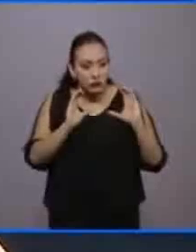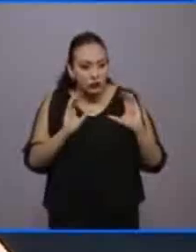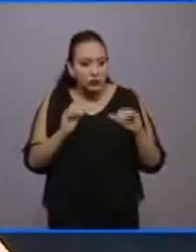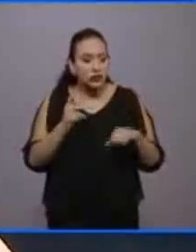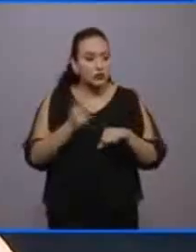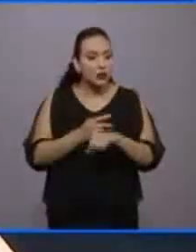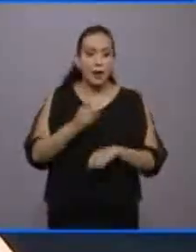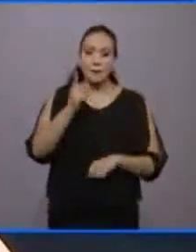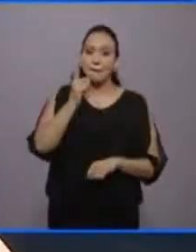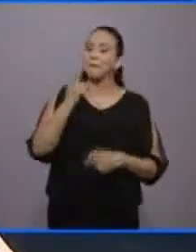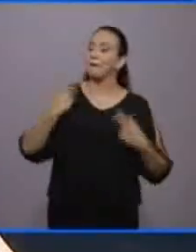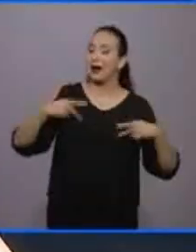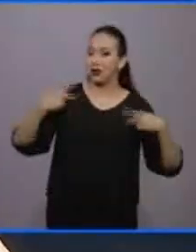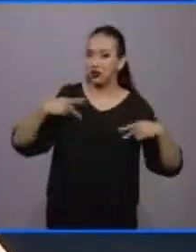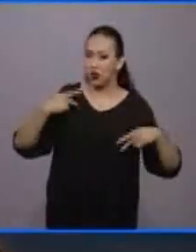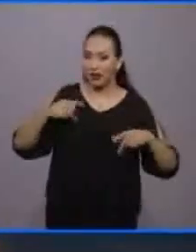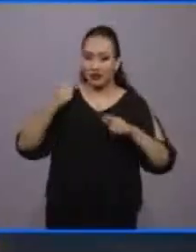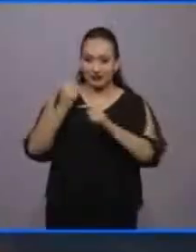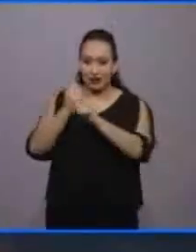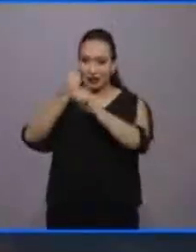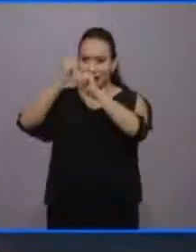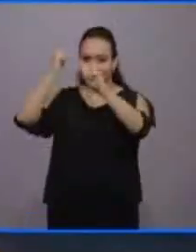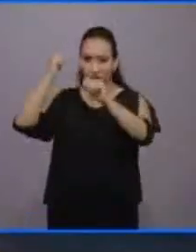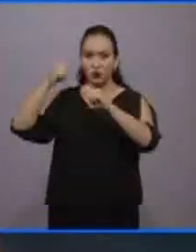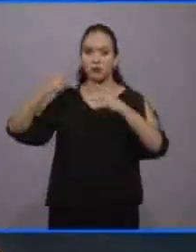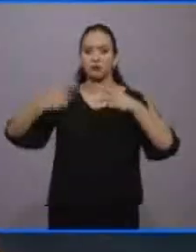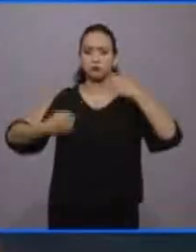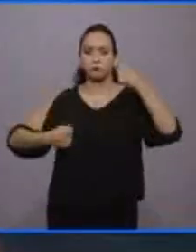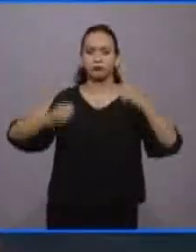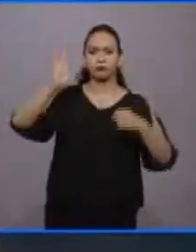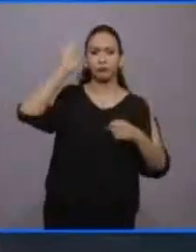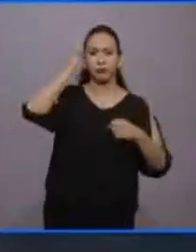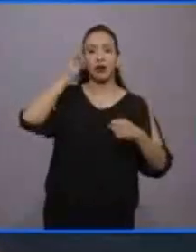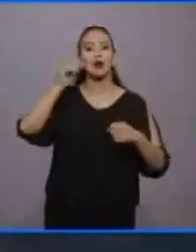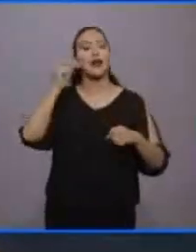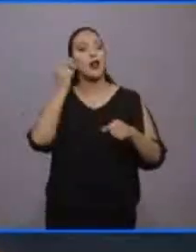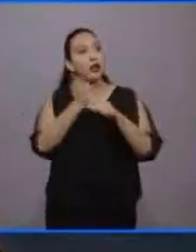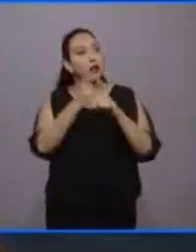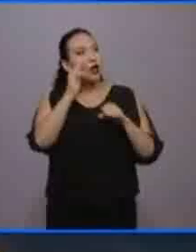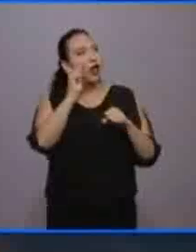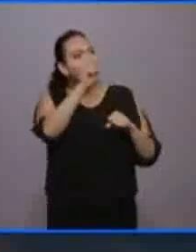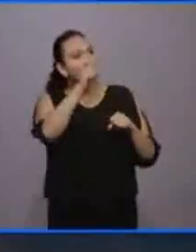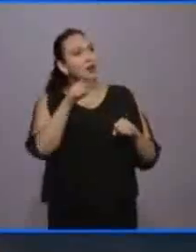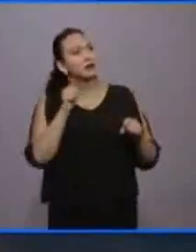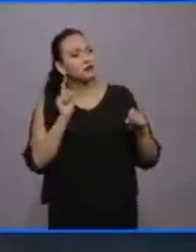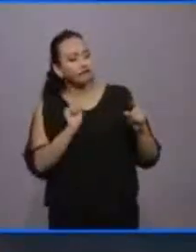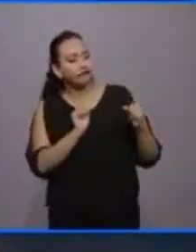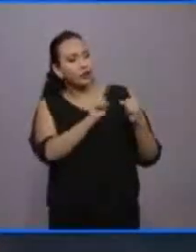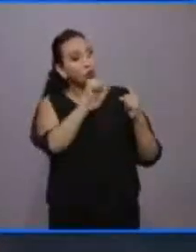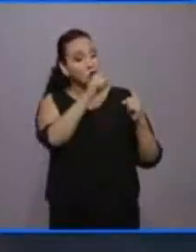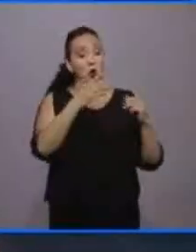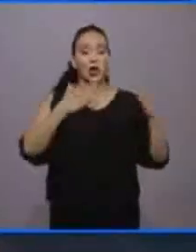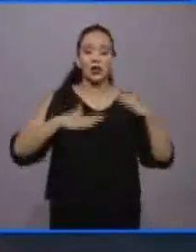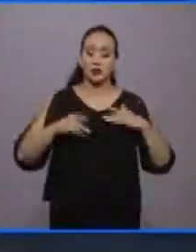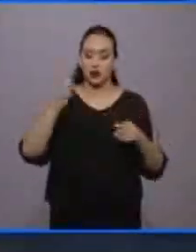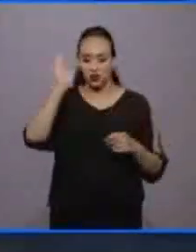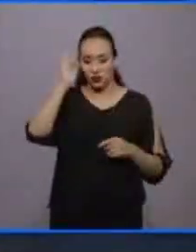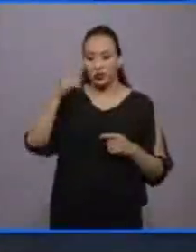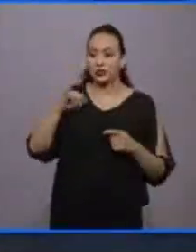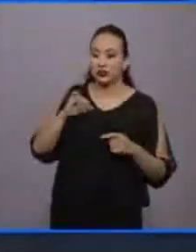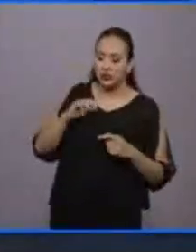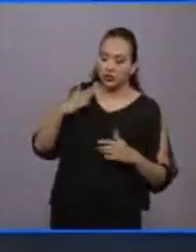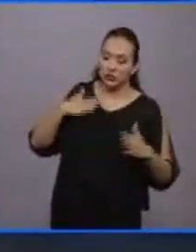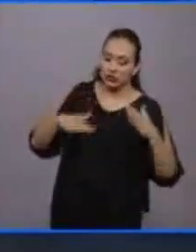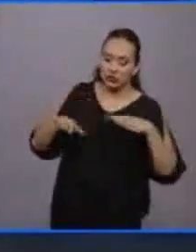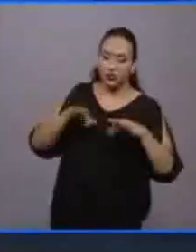los conductores del autotransporte federal para detectar cansancio, algún tipo de problema de salud que pueda poner en riesgo al